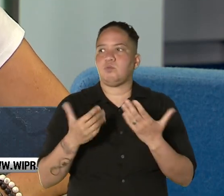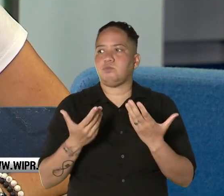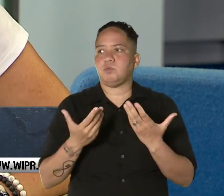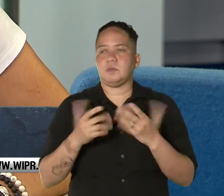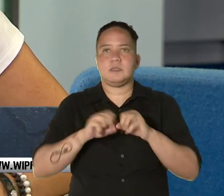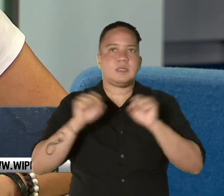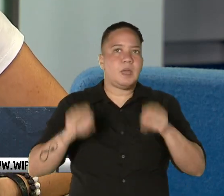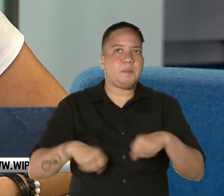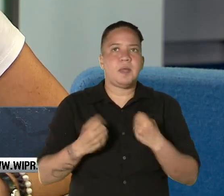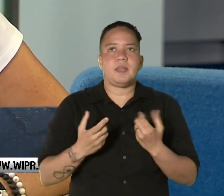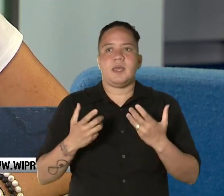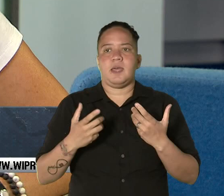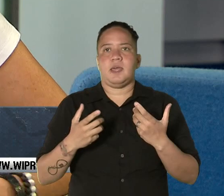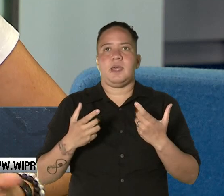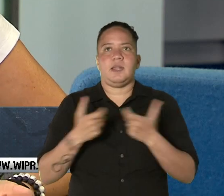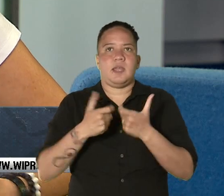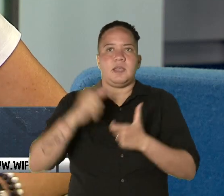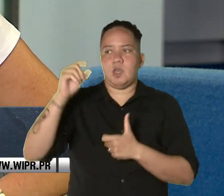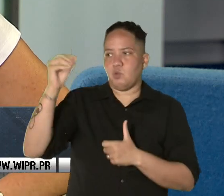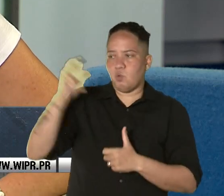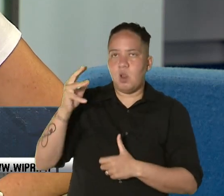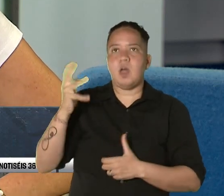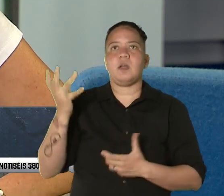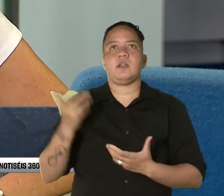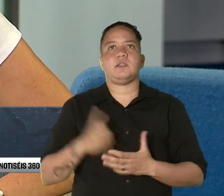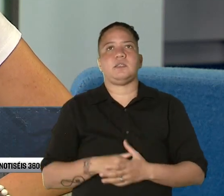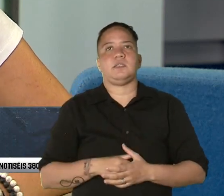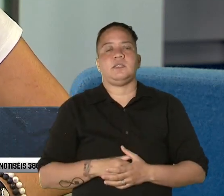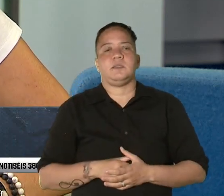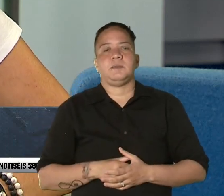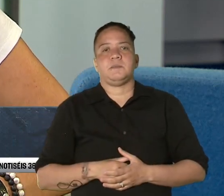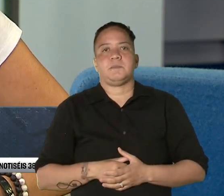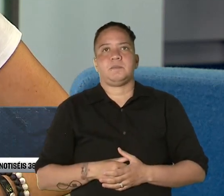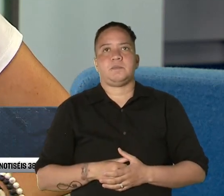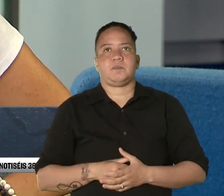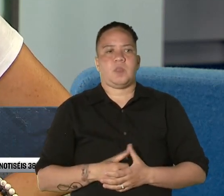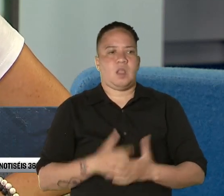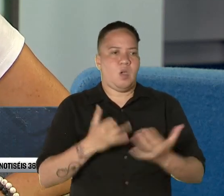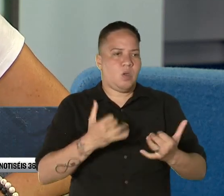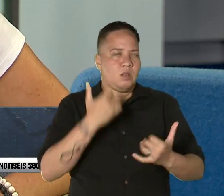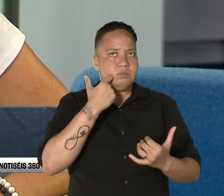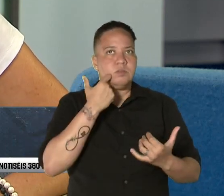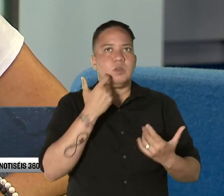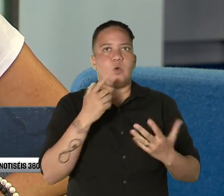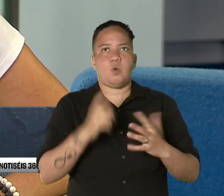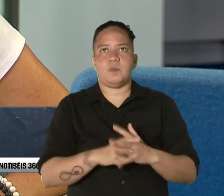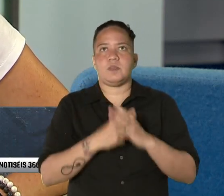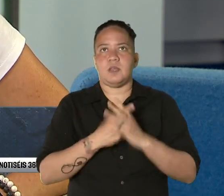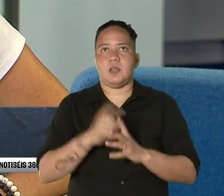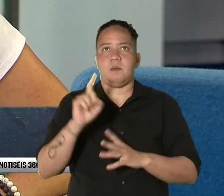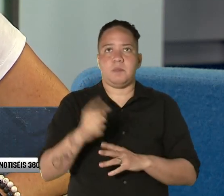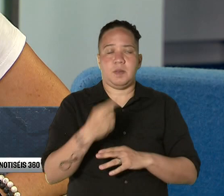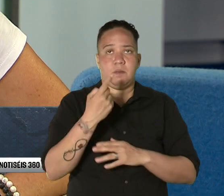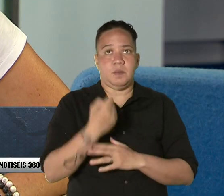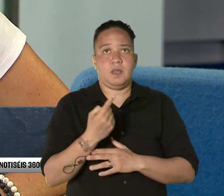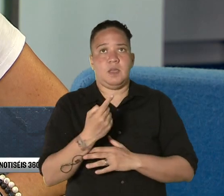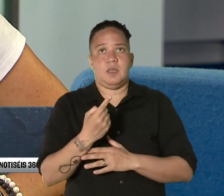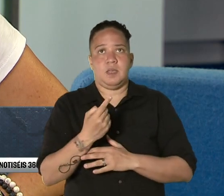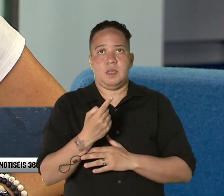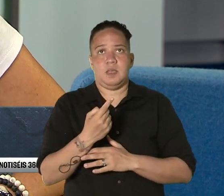sistemas de energía solar sistemas resilientes acabamos de ahora inaugurar la primera sala radiológica